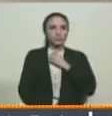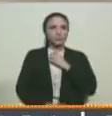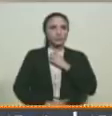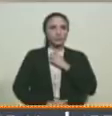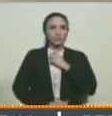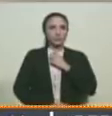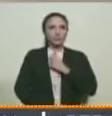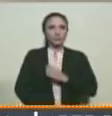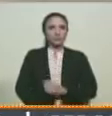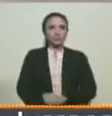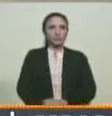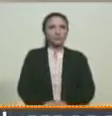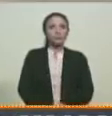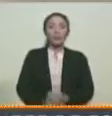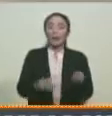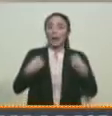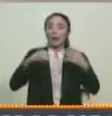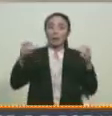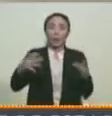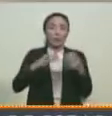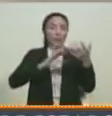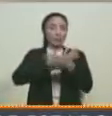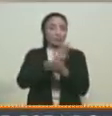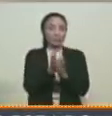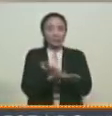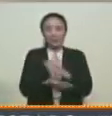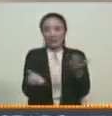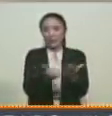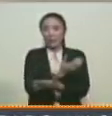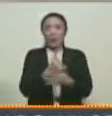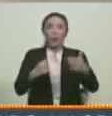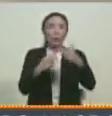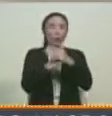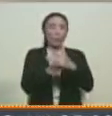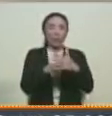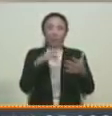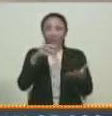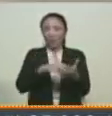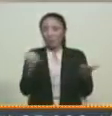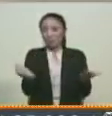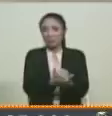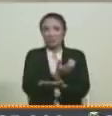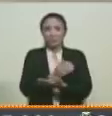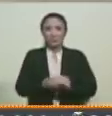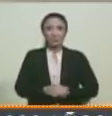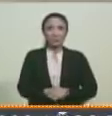de no más violencia, no más guarimba, no más golpes de Estado, no más complot.